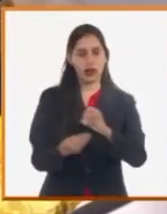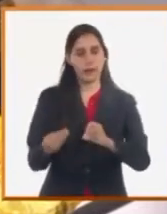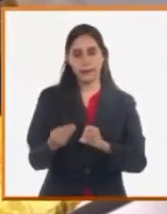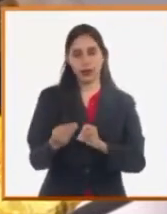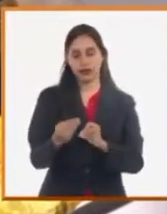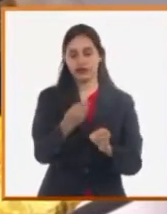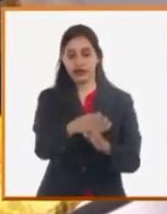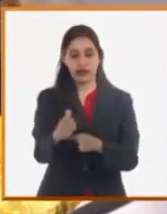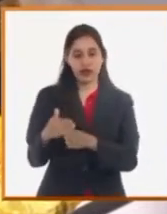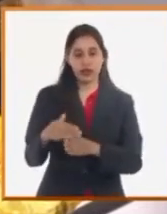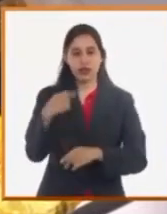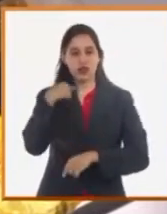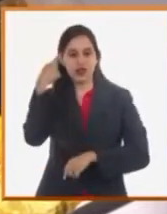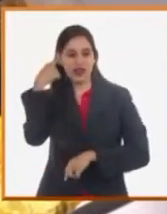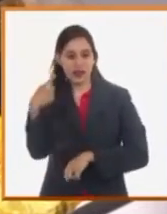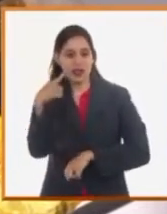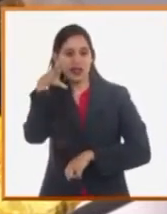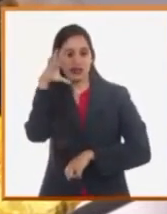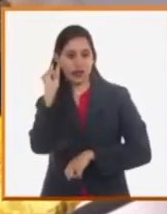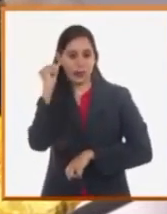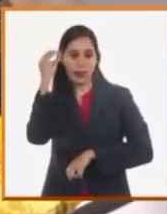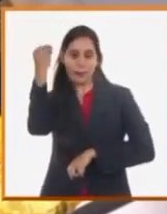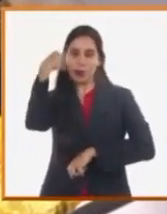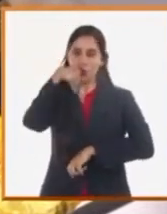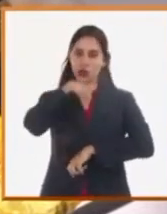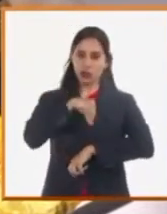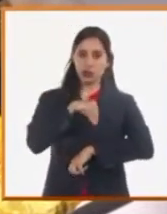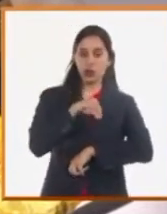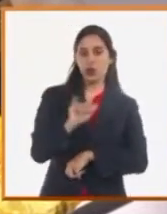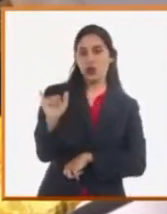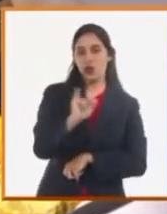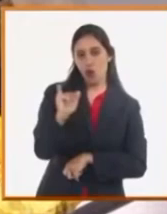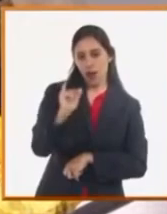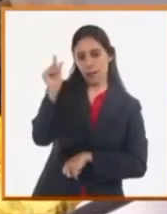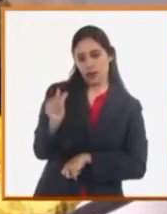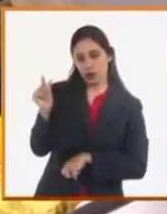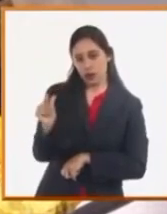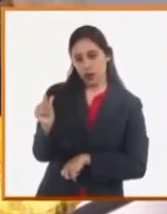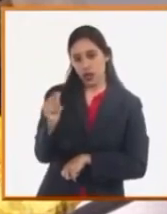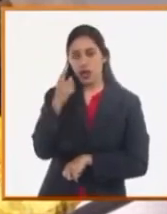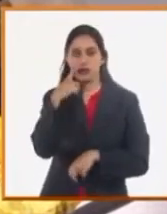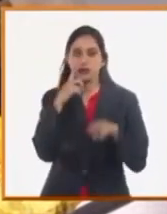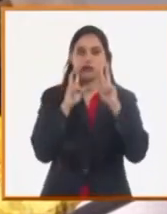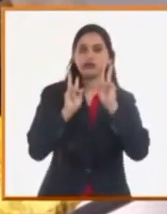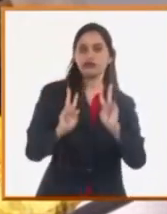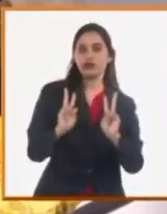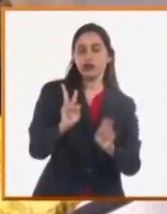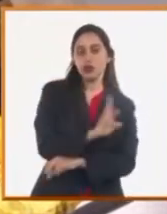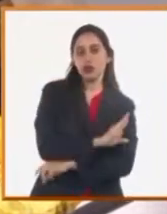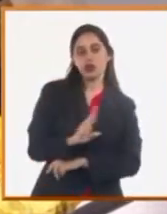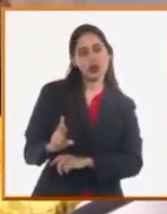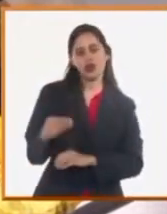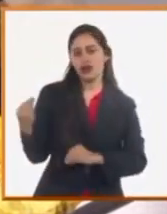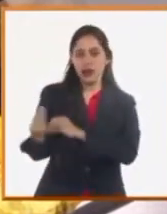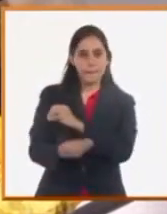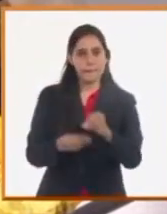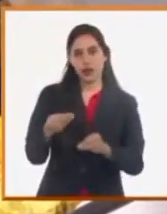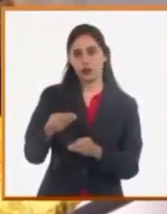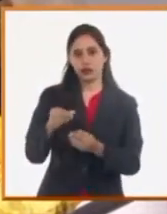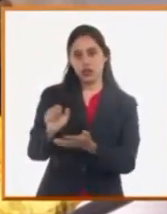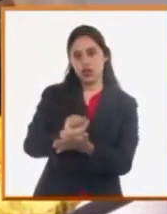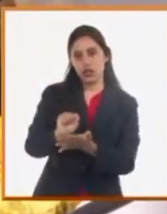que la forma de entenderme también no solo como persona sino como Revolucionaria cambió radicalmente cuando el servicio me